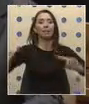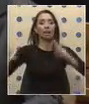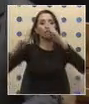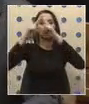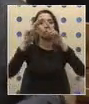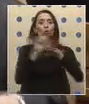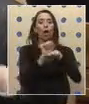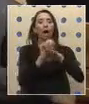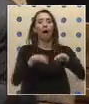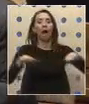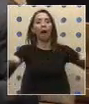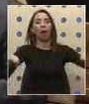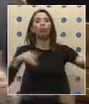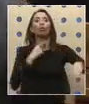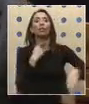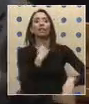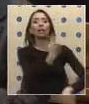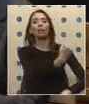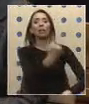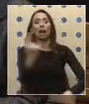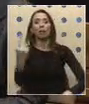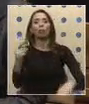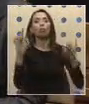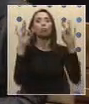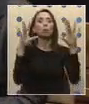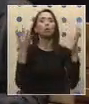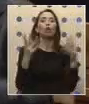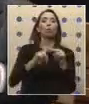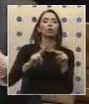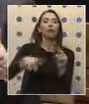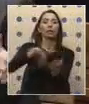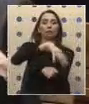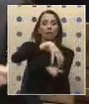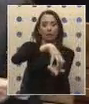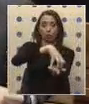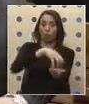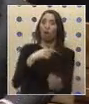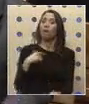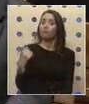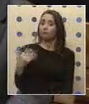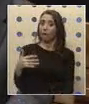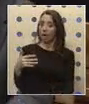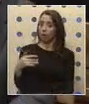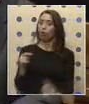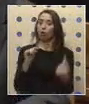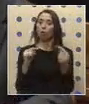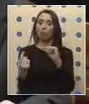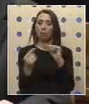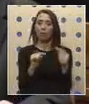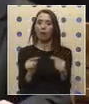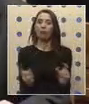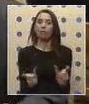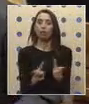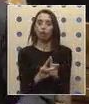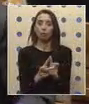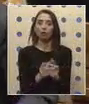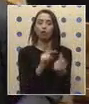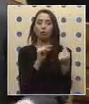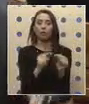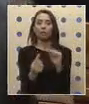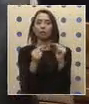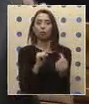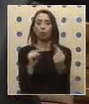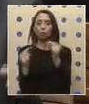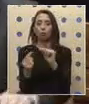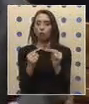autos y los intereses de cada uno determinen la ciudad. Yo en eso valoro mucho que haya habido un debate, una comisión para discutir